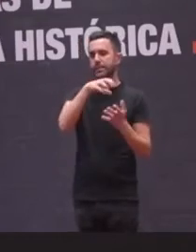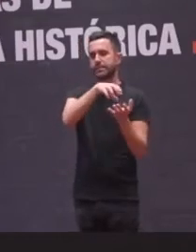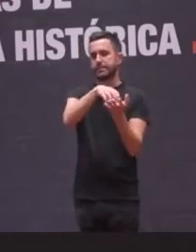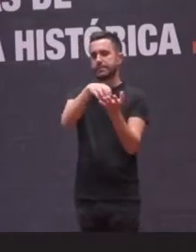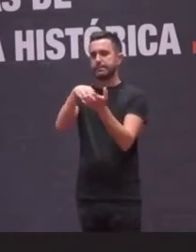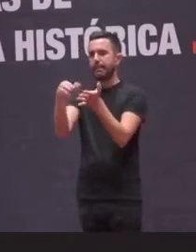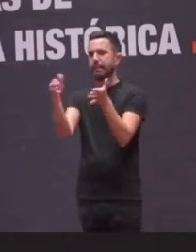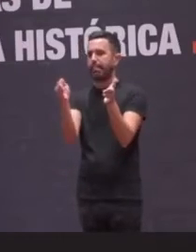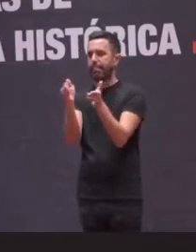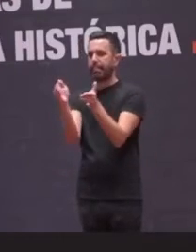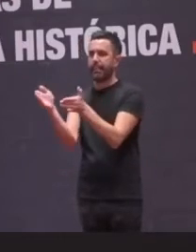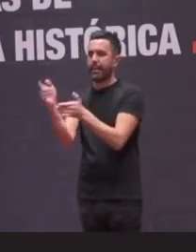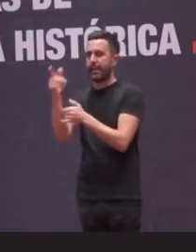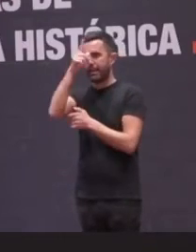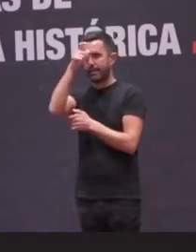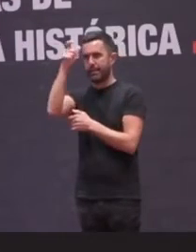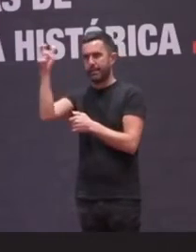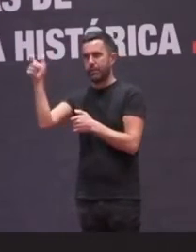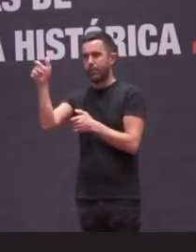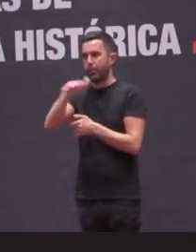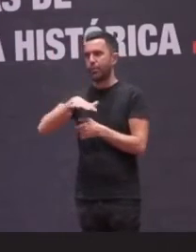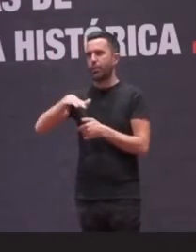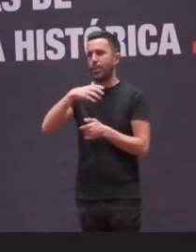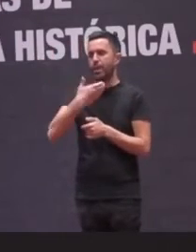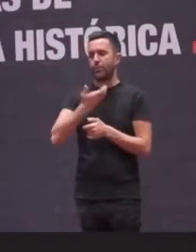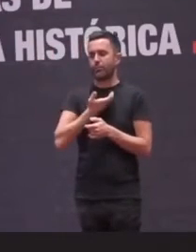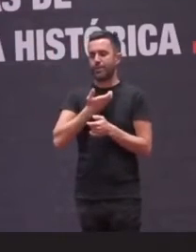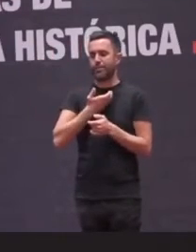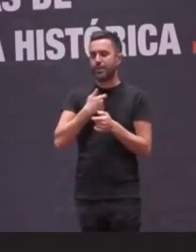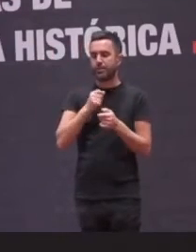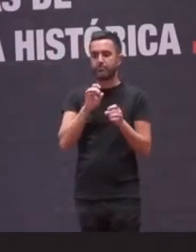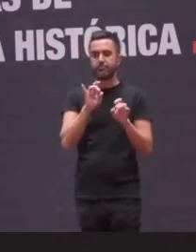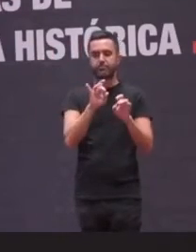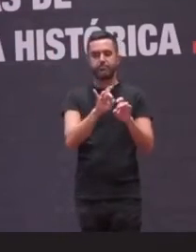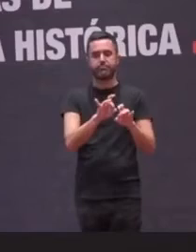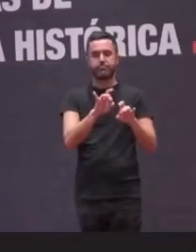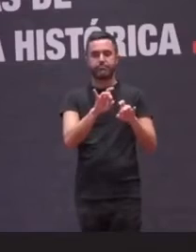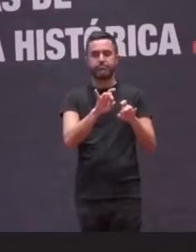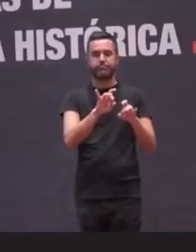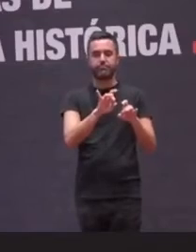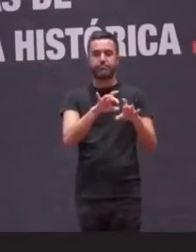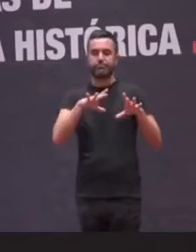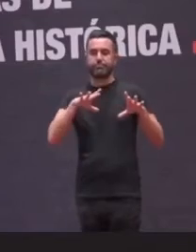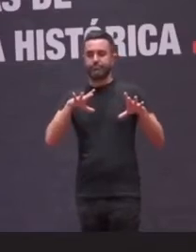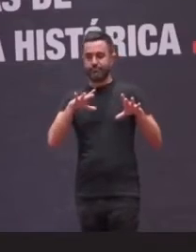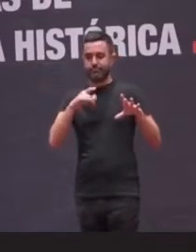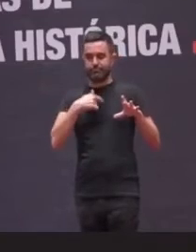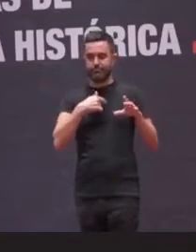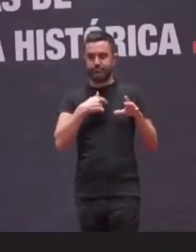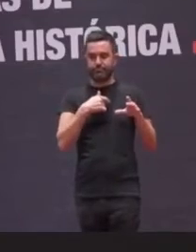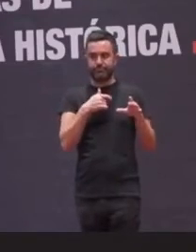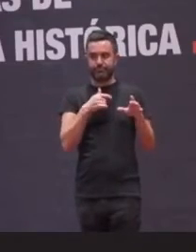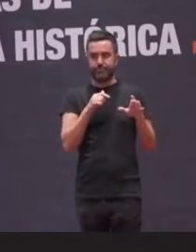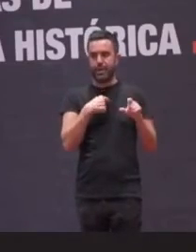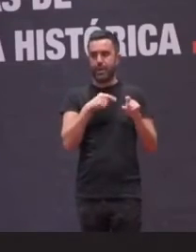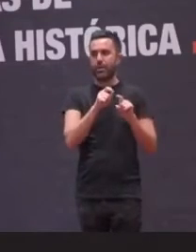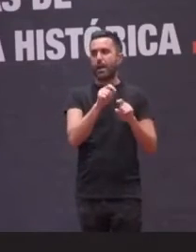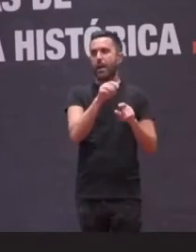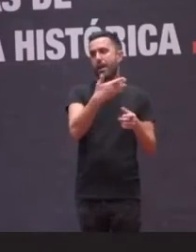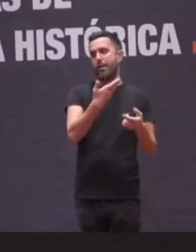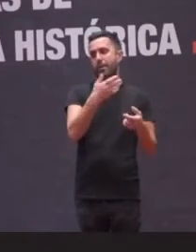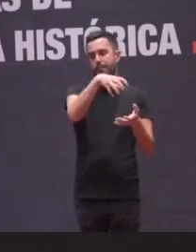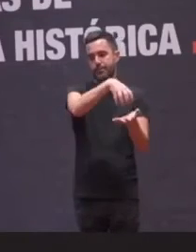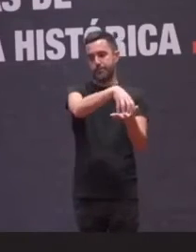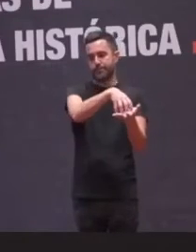había nos concellos se abandonaban, se entendía que había unha desafectación tácita, pasaba a ser ben de propios e os concellos